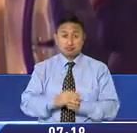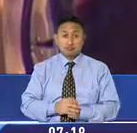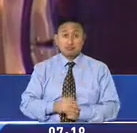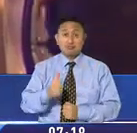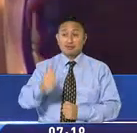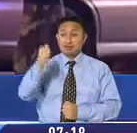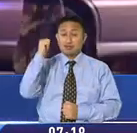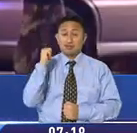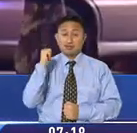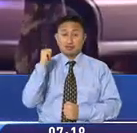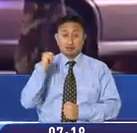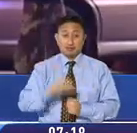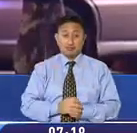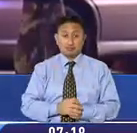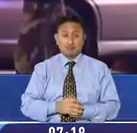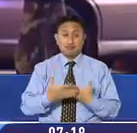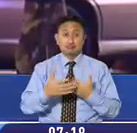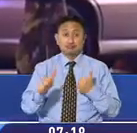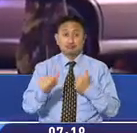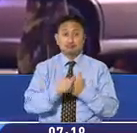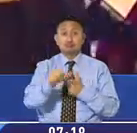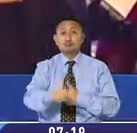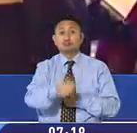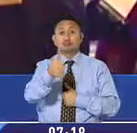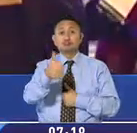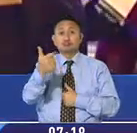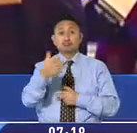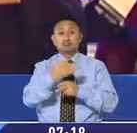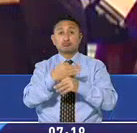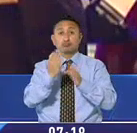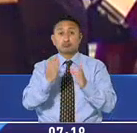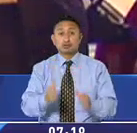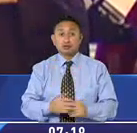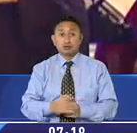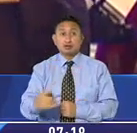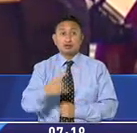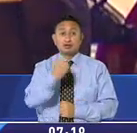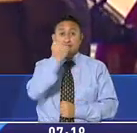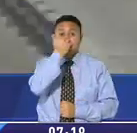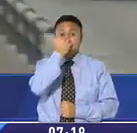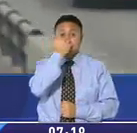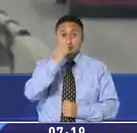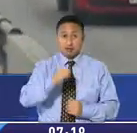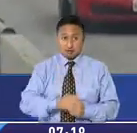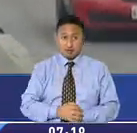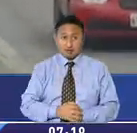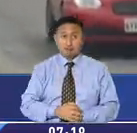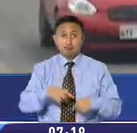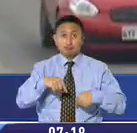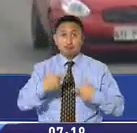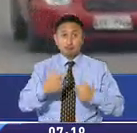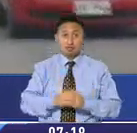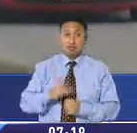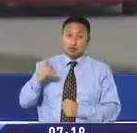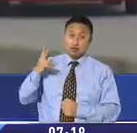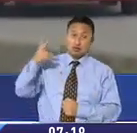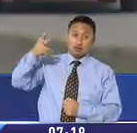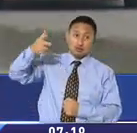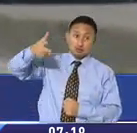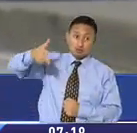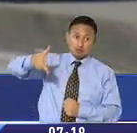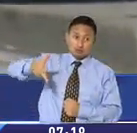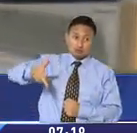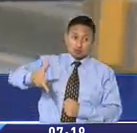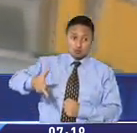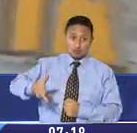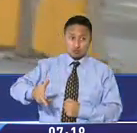atrás. A poca distancia iba otro funcionario en este vehículo rojo. cuando ya estaban bajando a través de este paso a desnivel